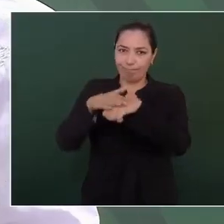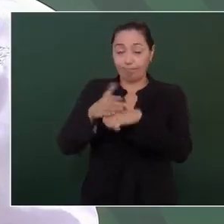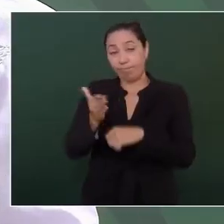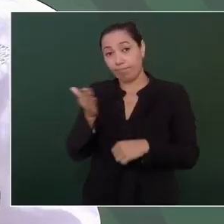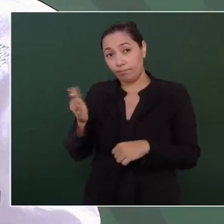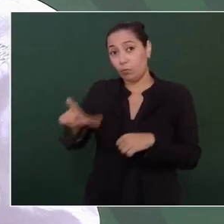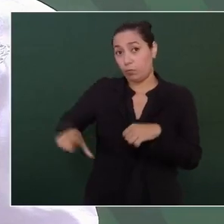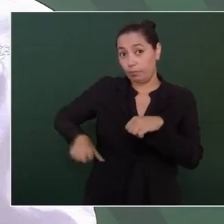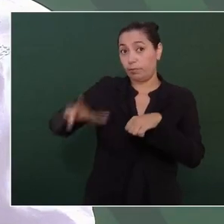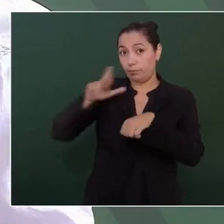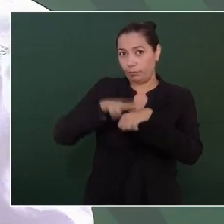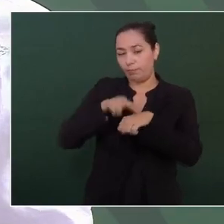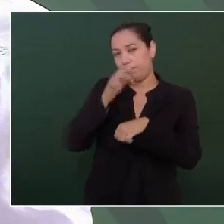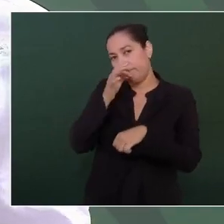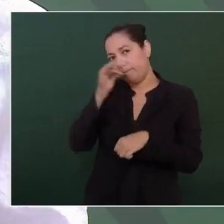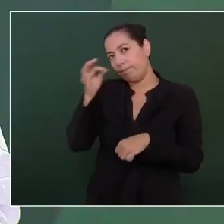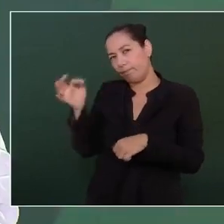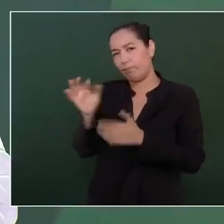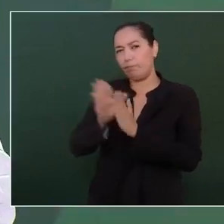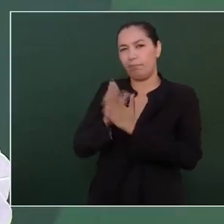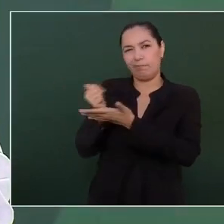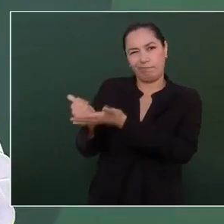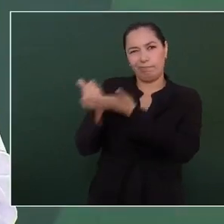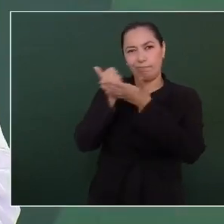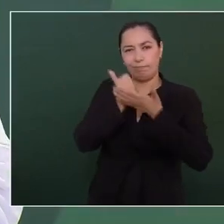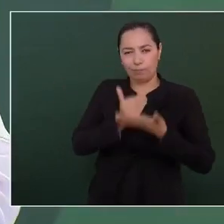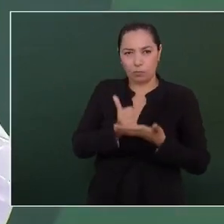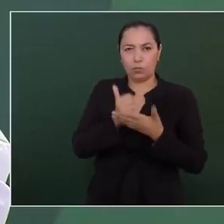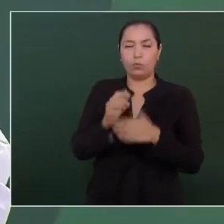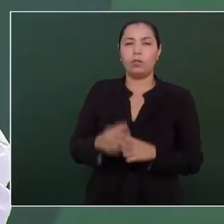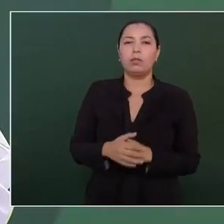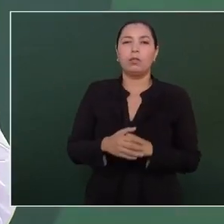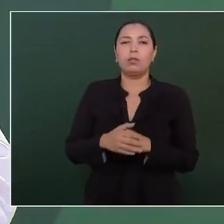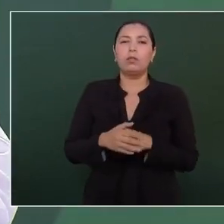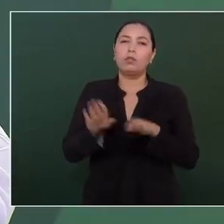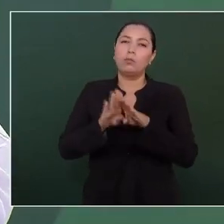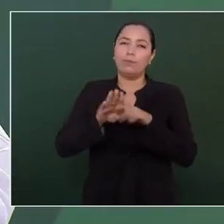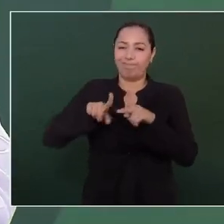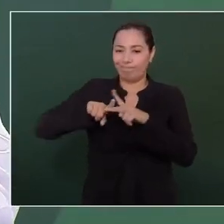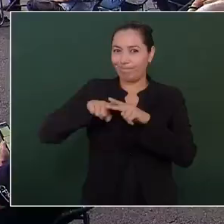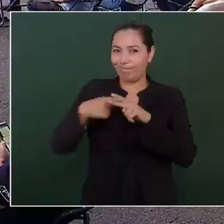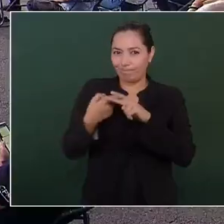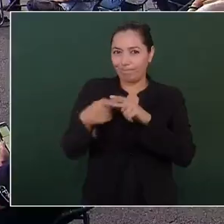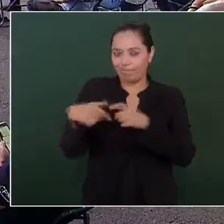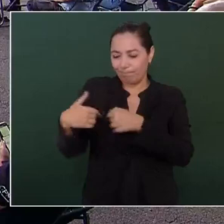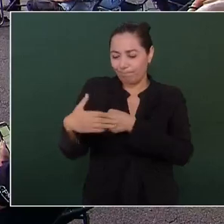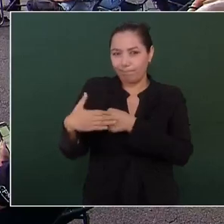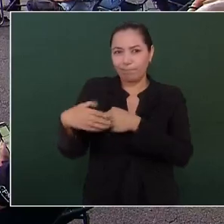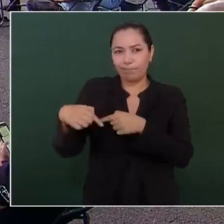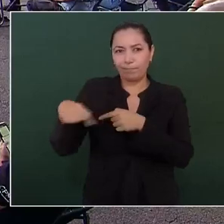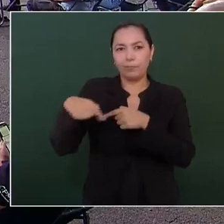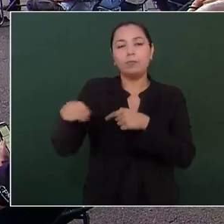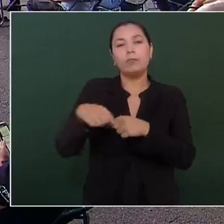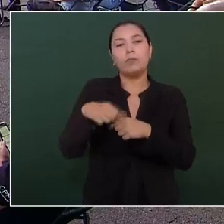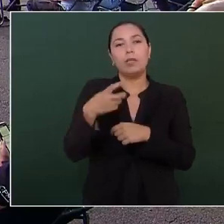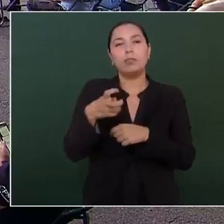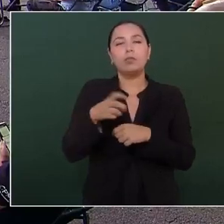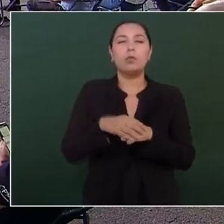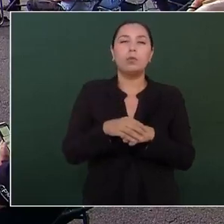gobernador que nos ayude para que, porque está por iniciarse la siembra de